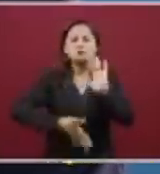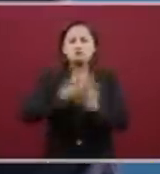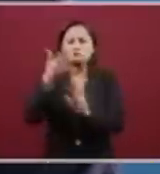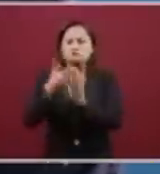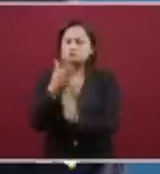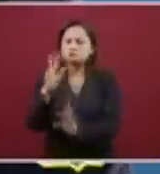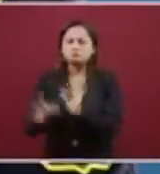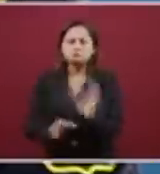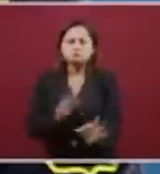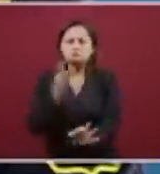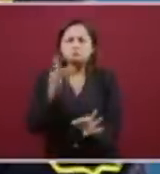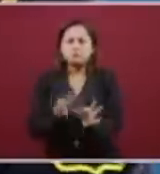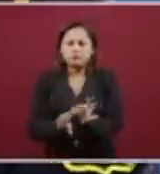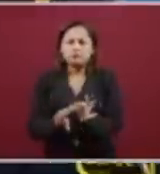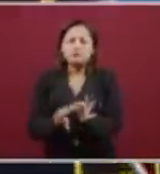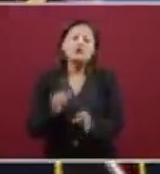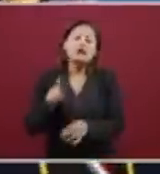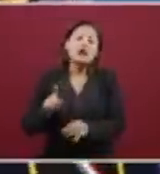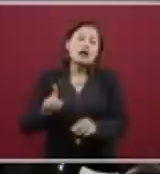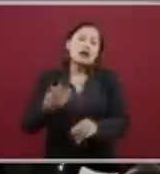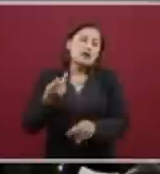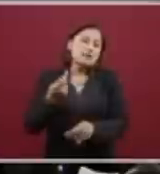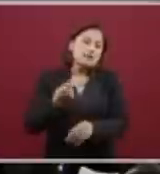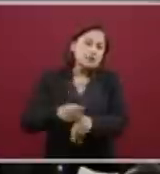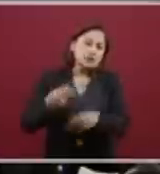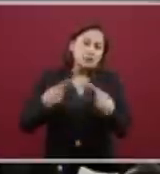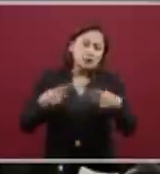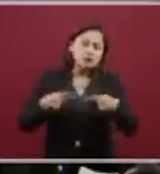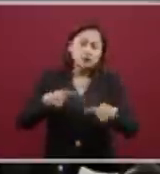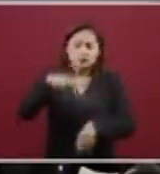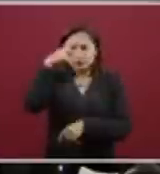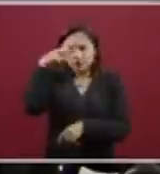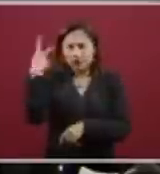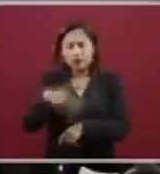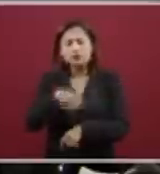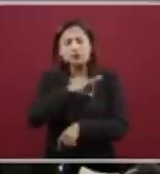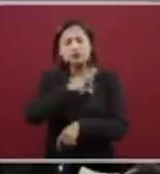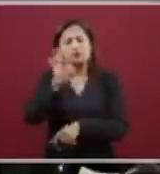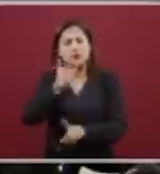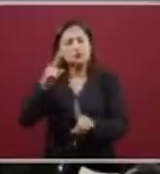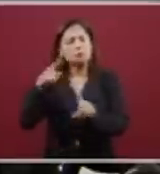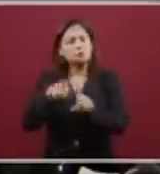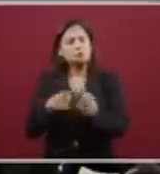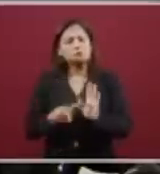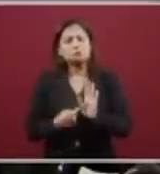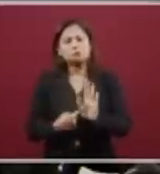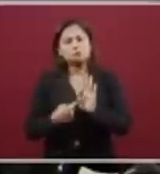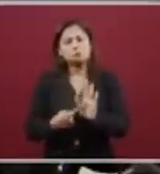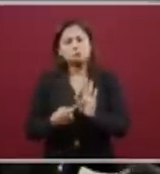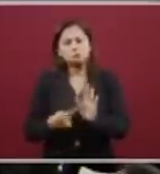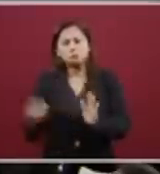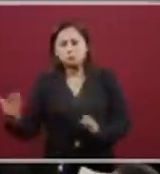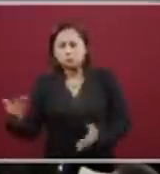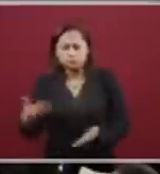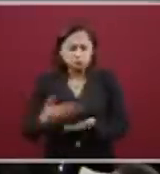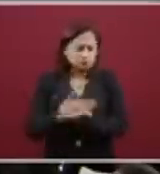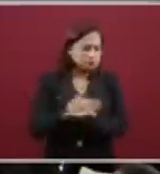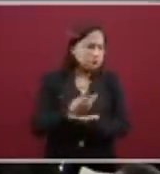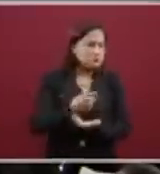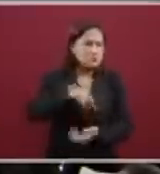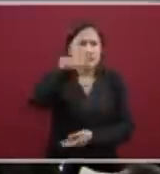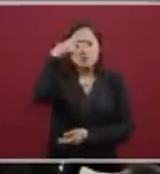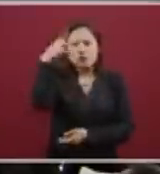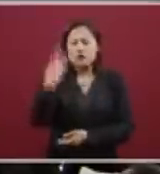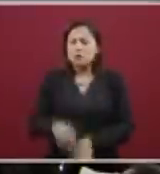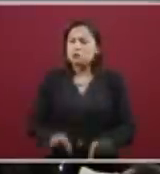estratégico del estado mexicano sea también porque no un portal digno y decoroso de entrada a nuestro país que